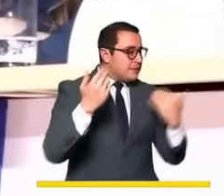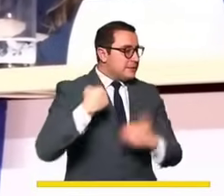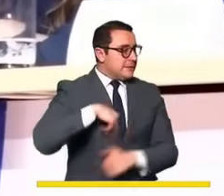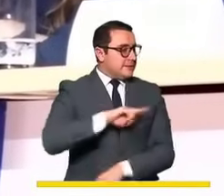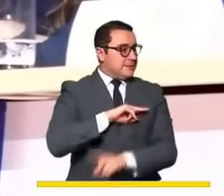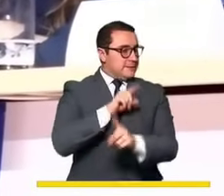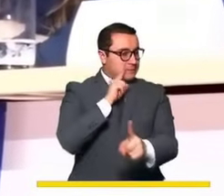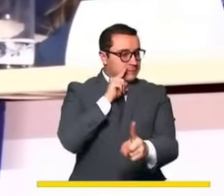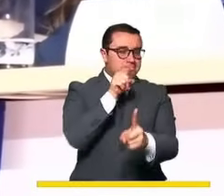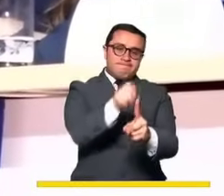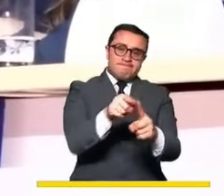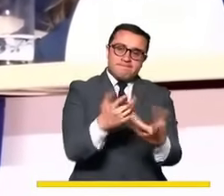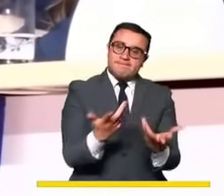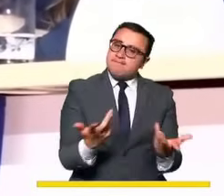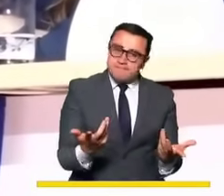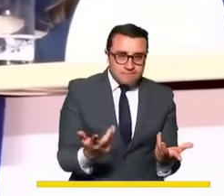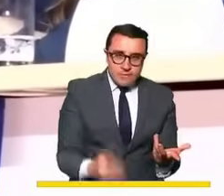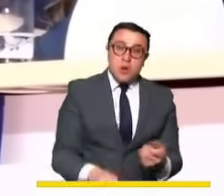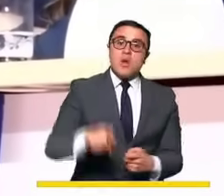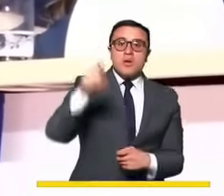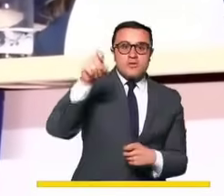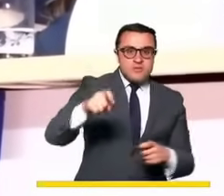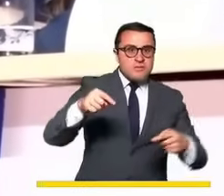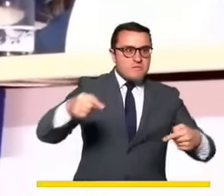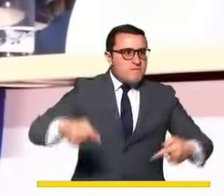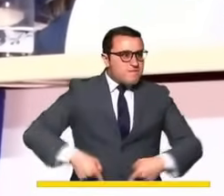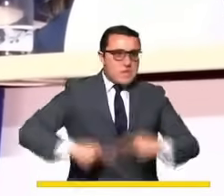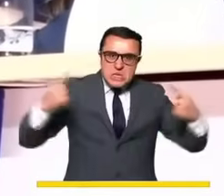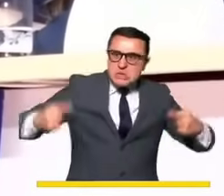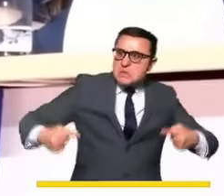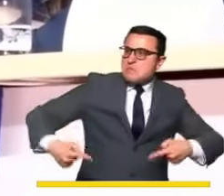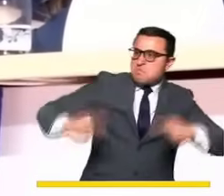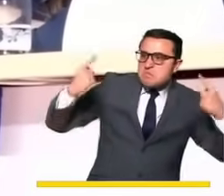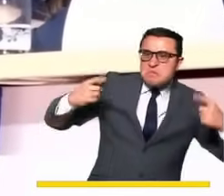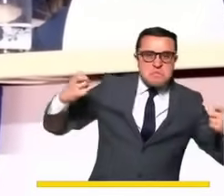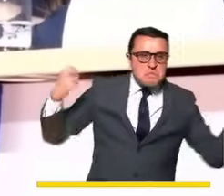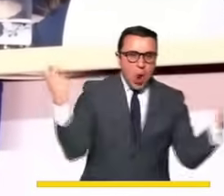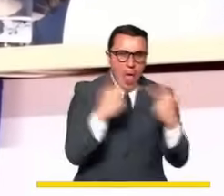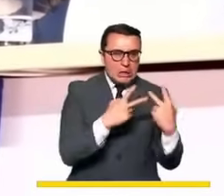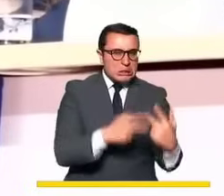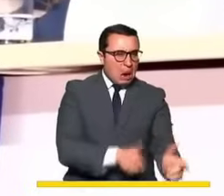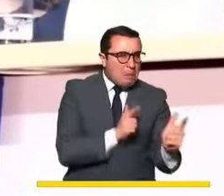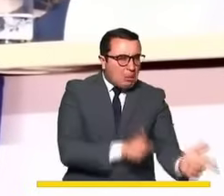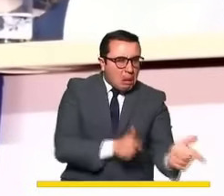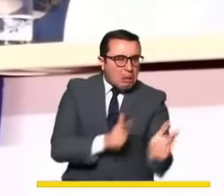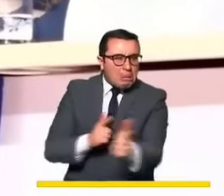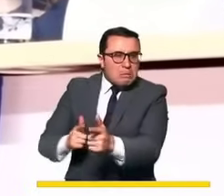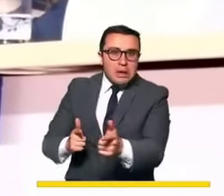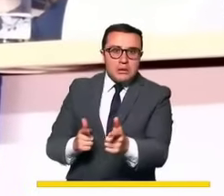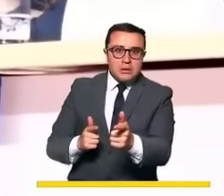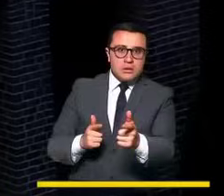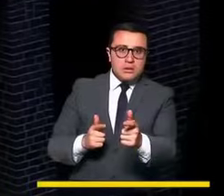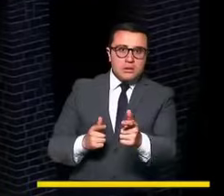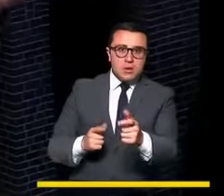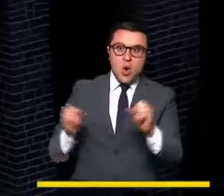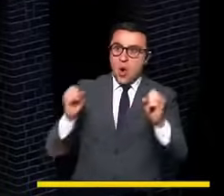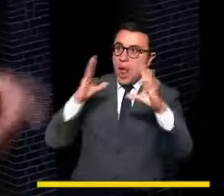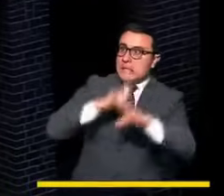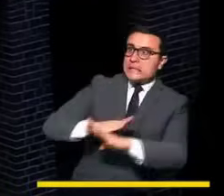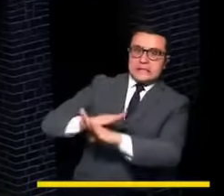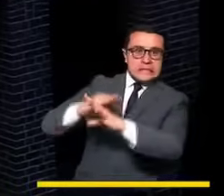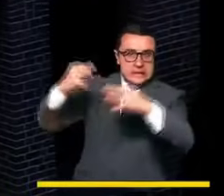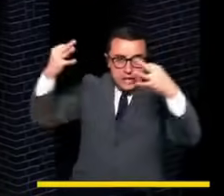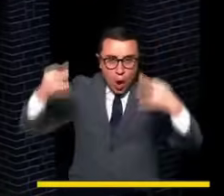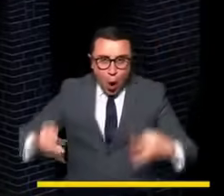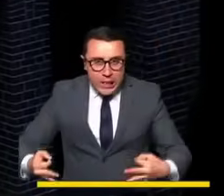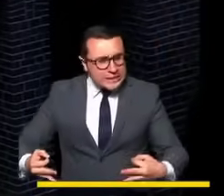no disminuye la conflictividad violenta, armada, y la inseguridad, que son dos